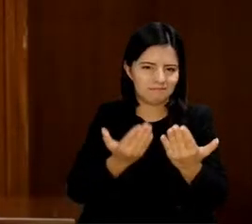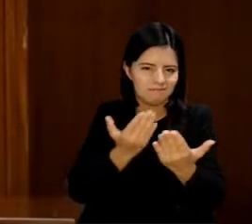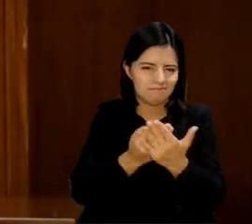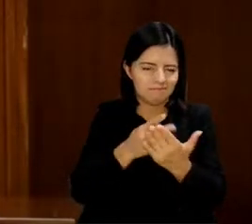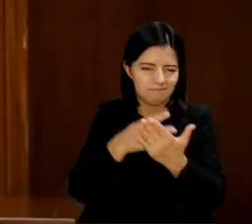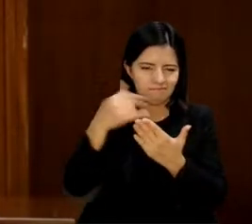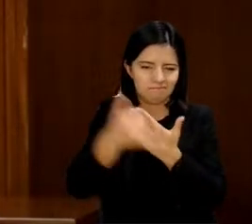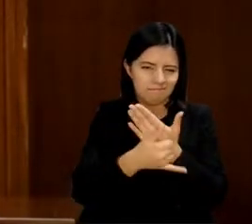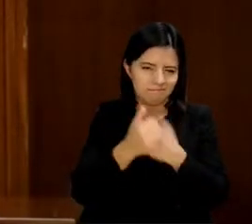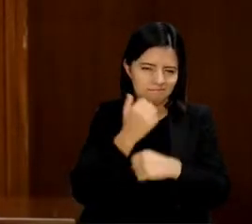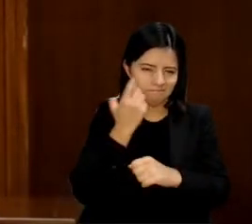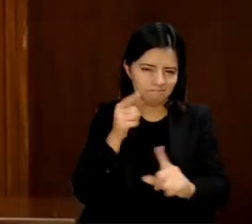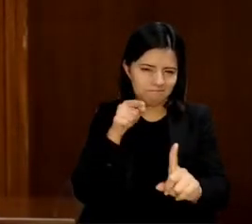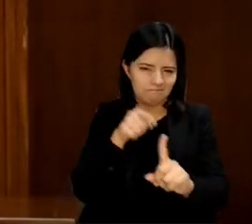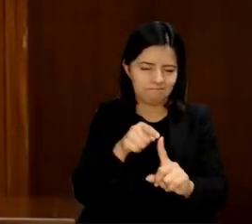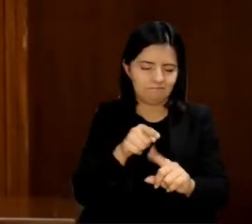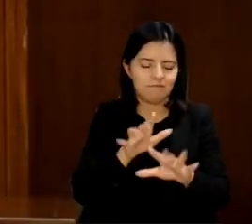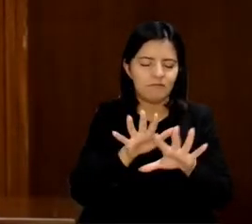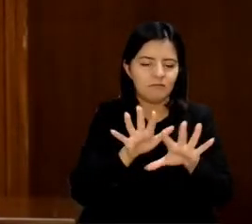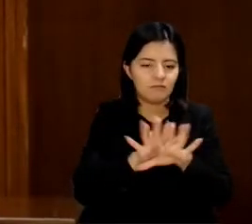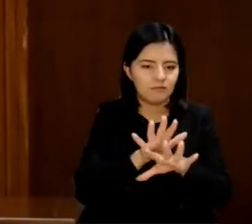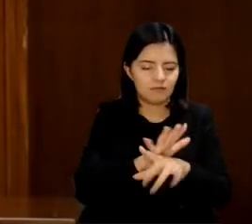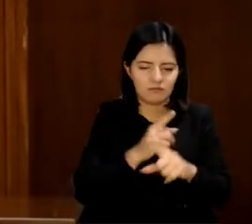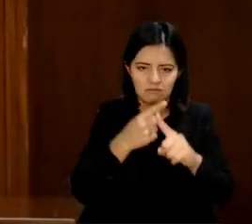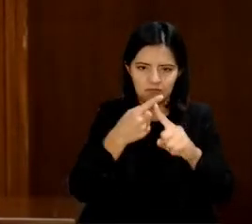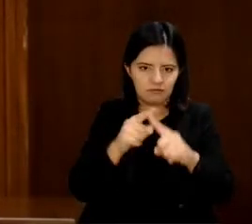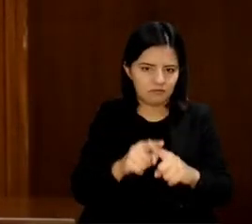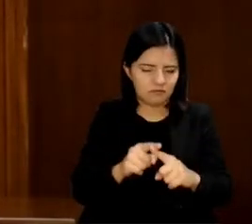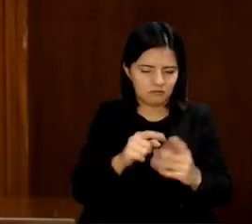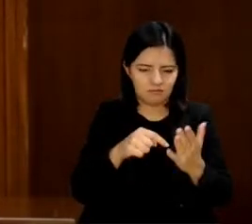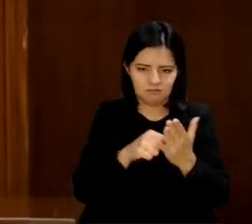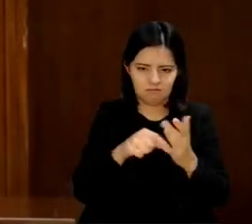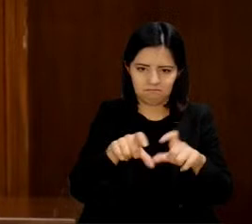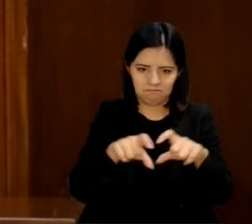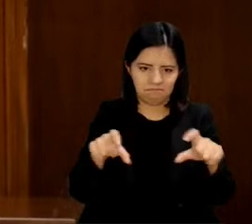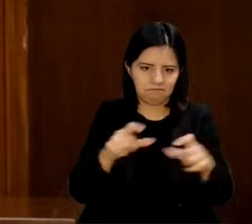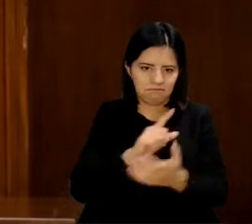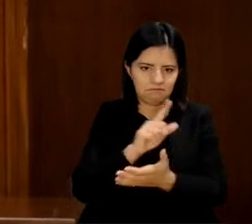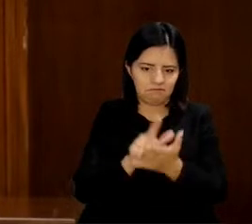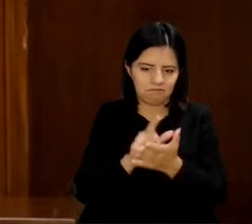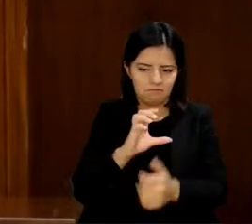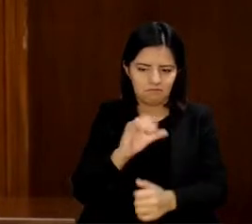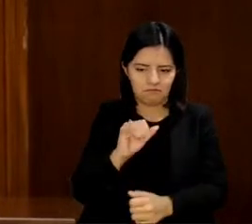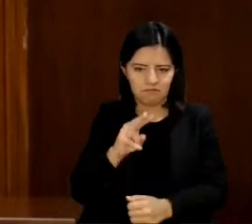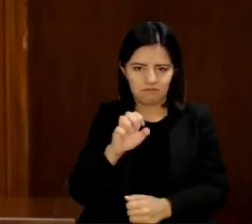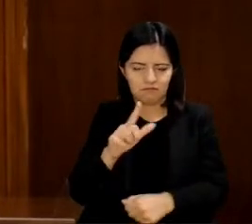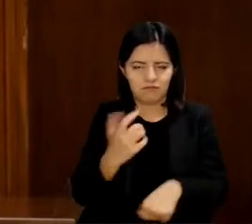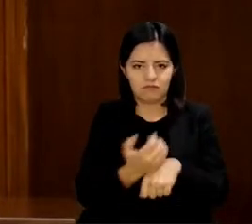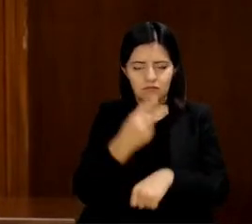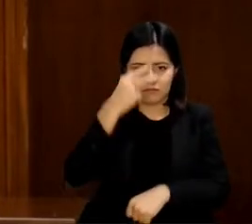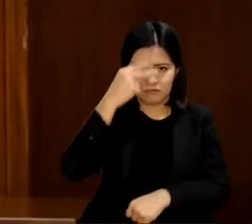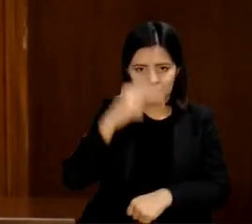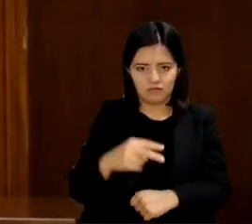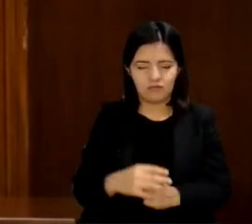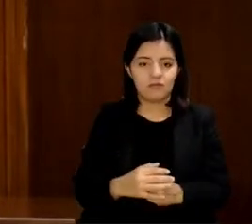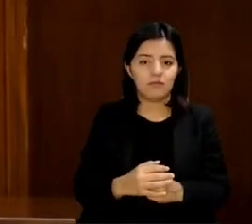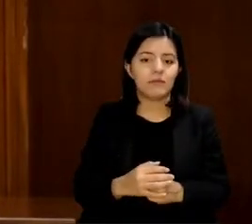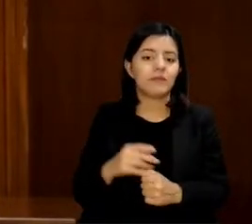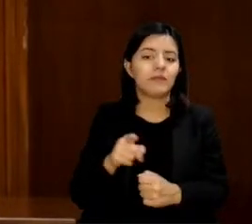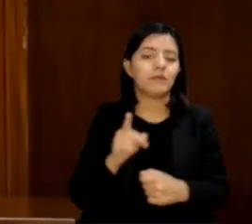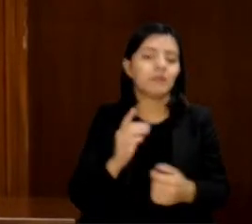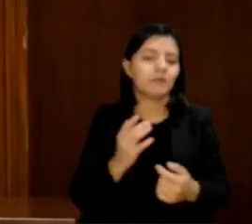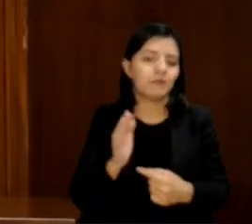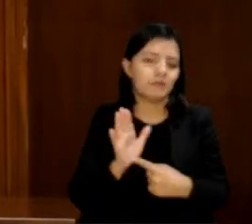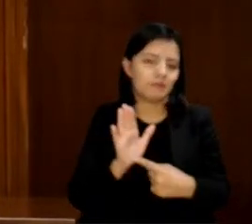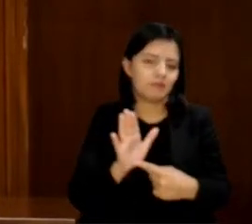y adicionan diversas disposiciones del Código Civil del Estado de México, presentada por la diputada